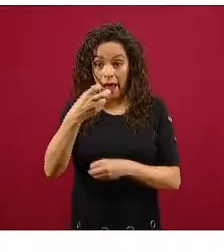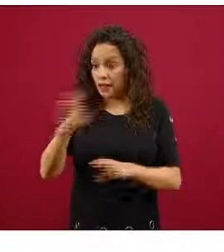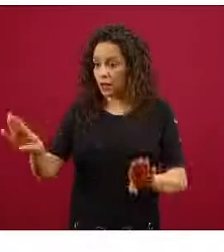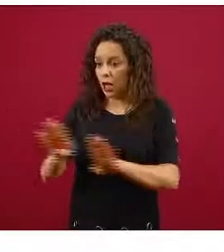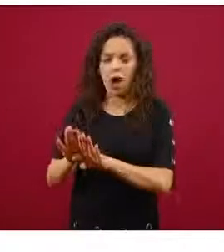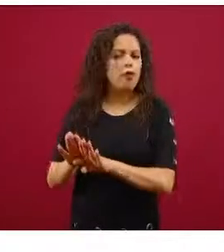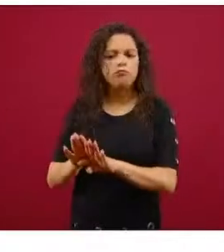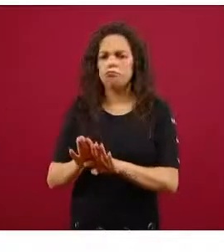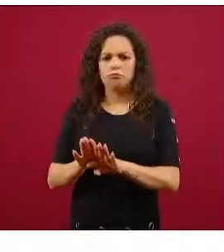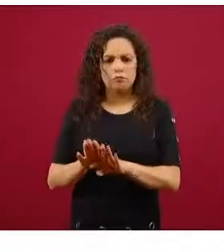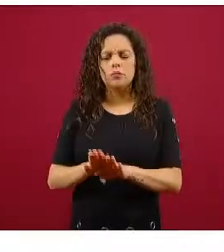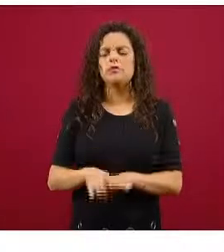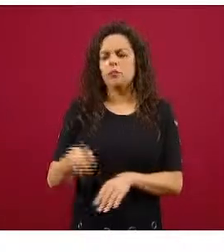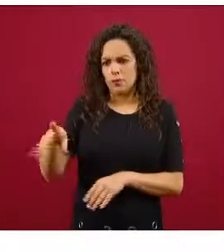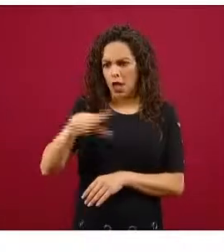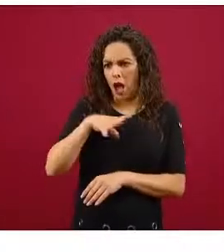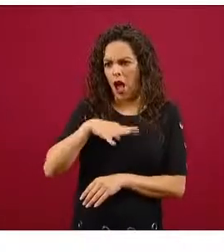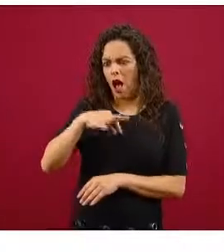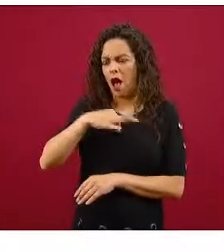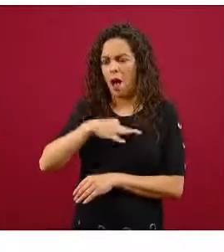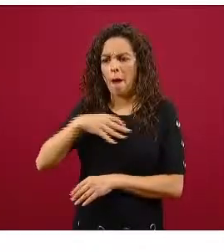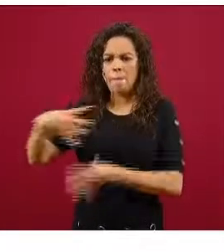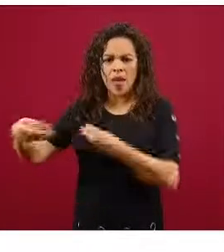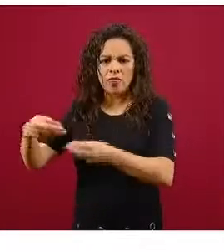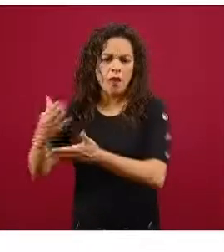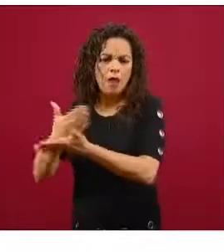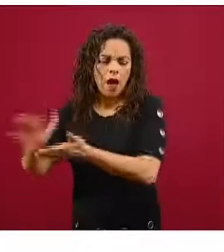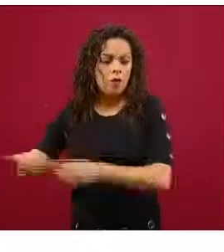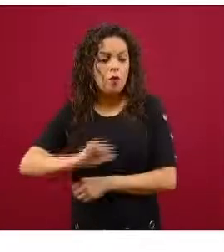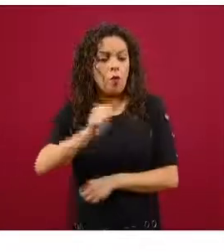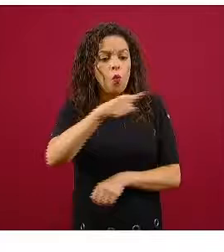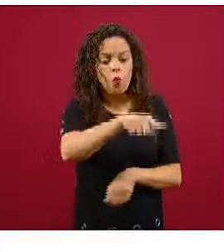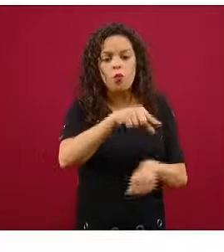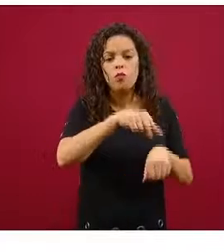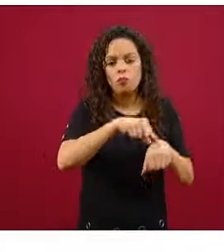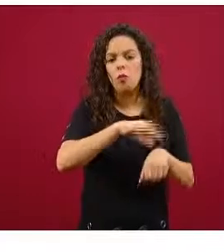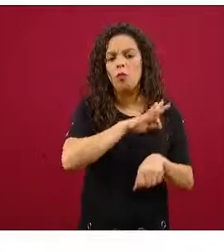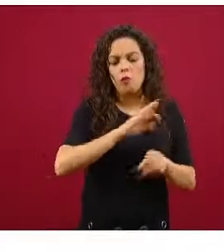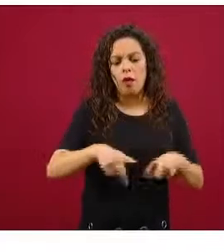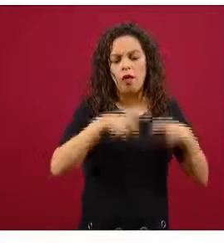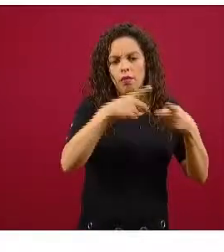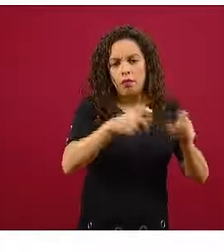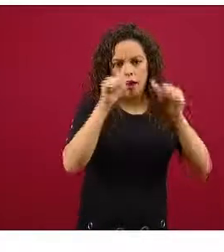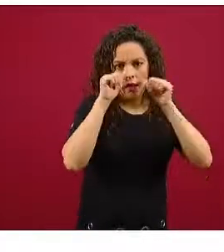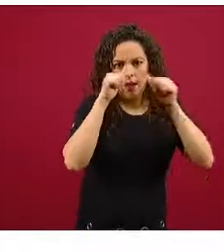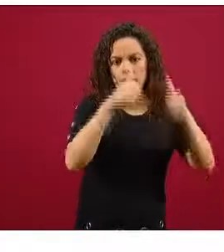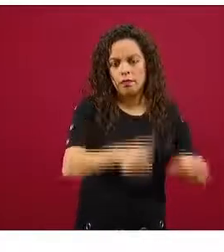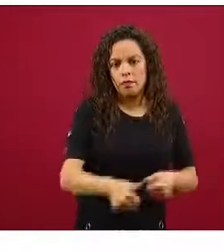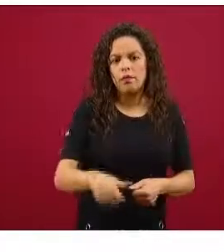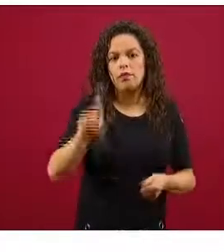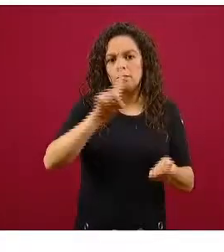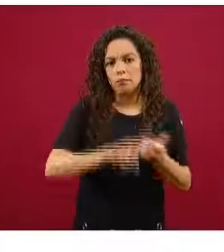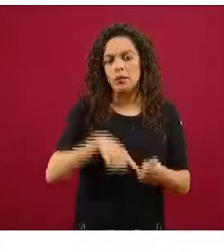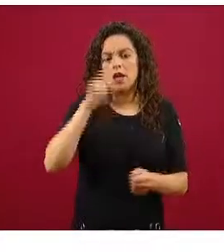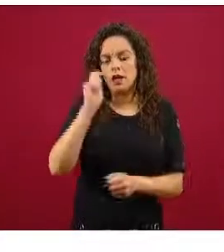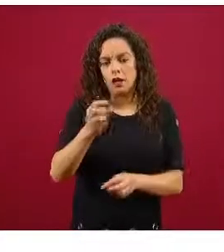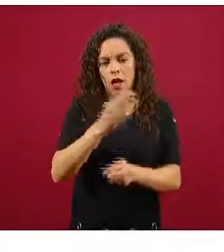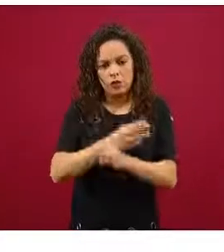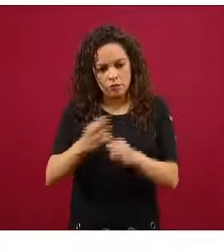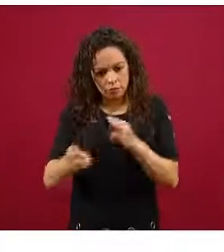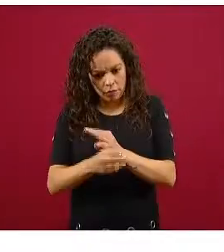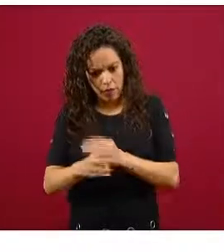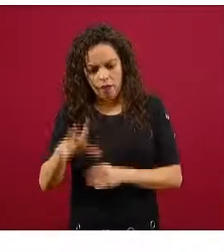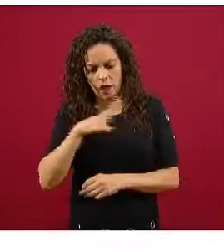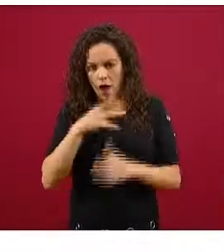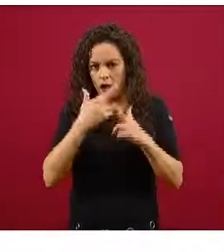cada entidad federativa es responsable de reorganizar tanto sus recursos materiales como sus recursos humanos para garantizar que